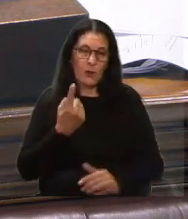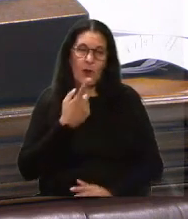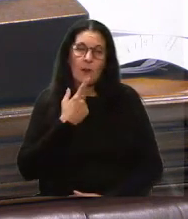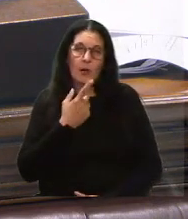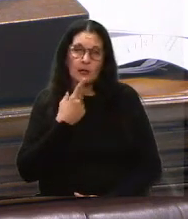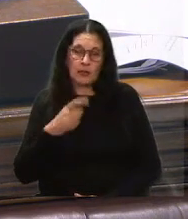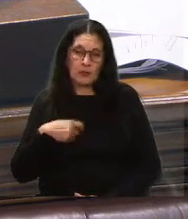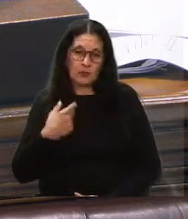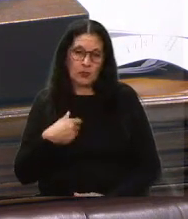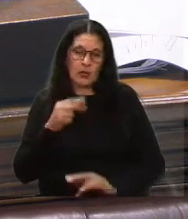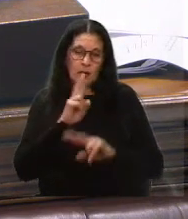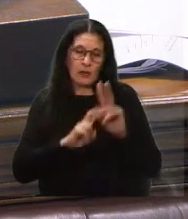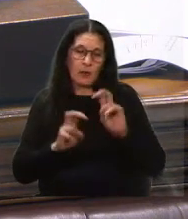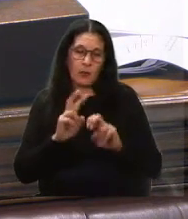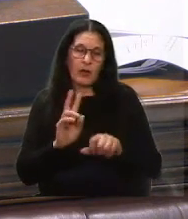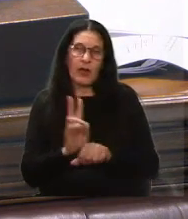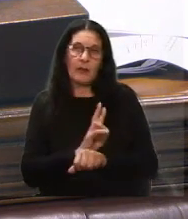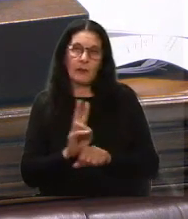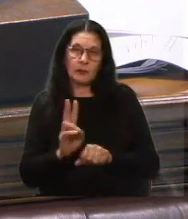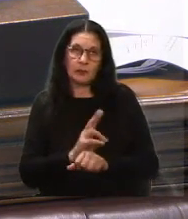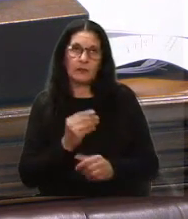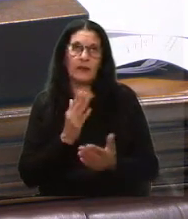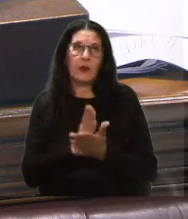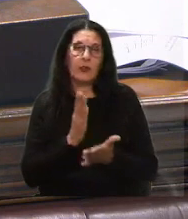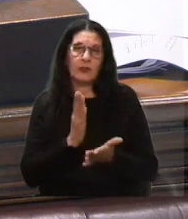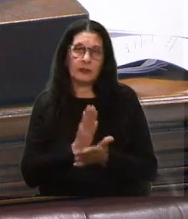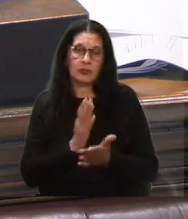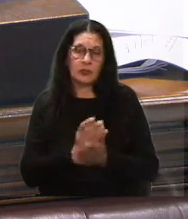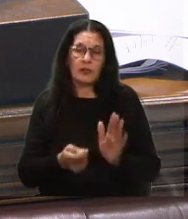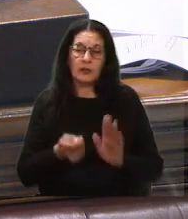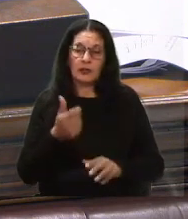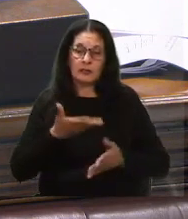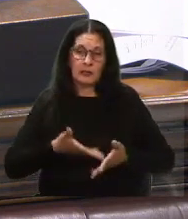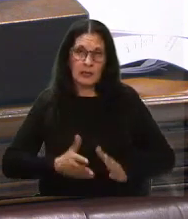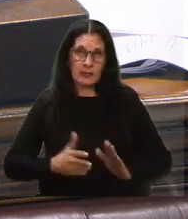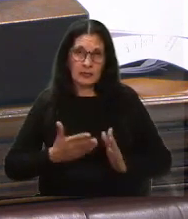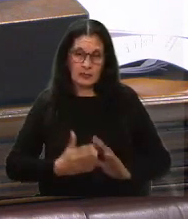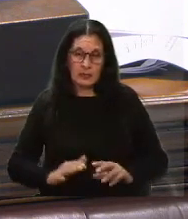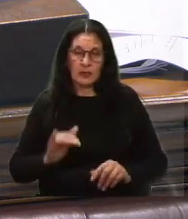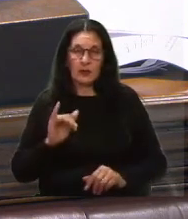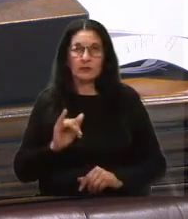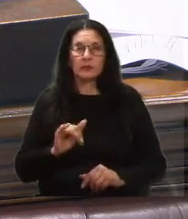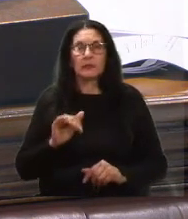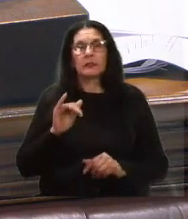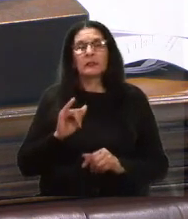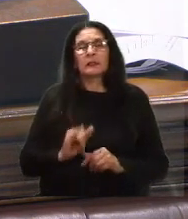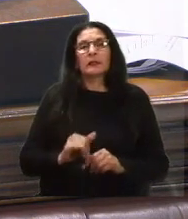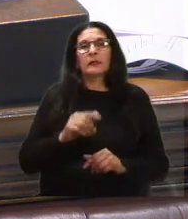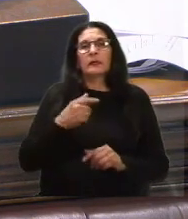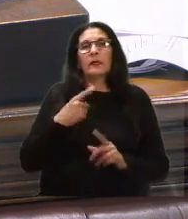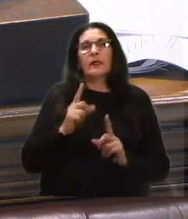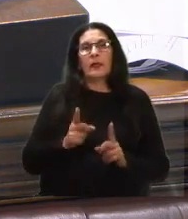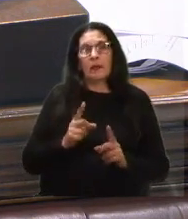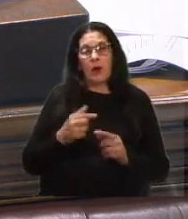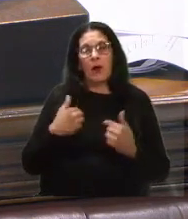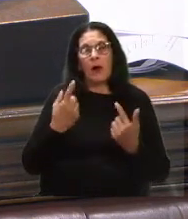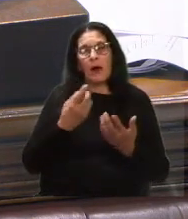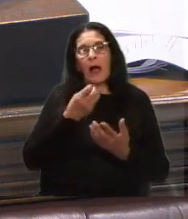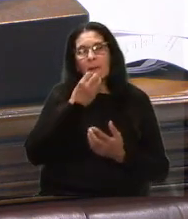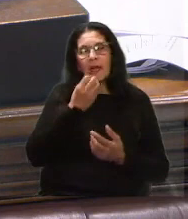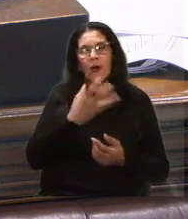social que busque la protección tanto de los derechos de los recién nacidos como de sus progenitores tenemos que seguir